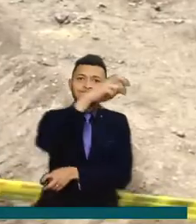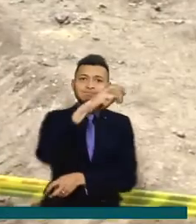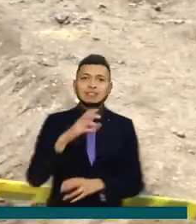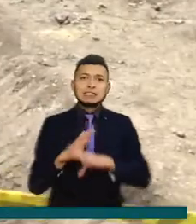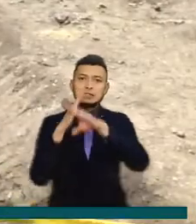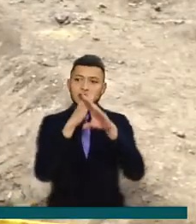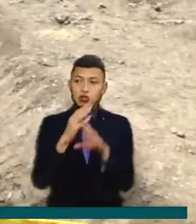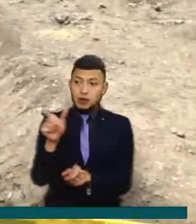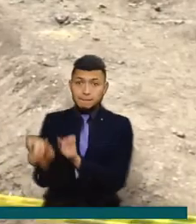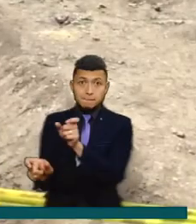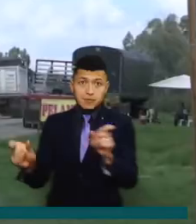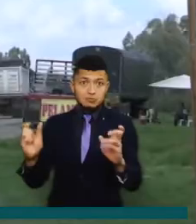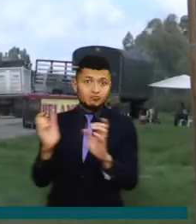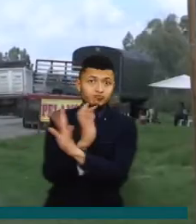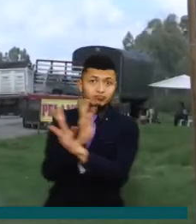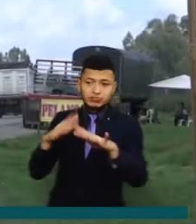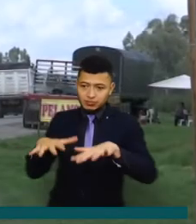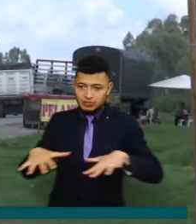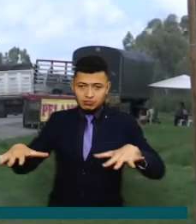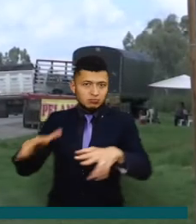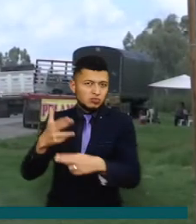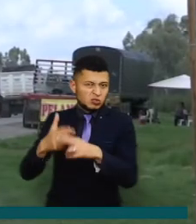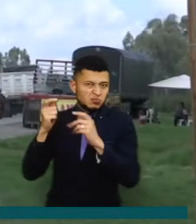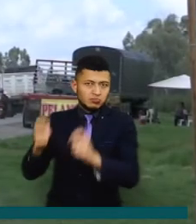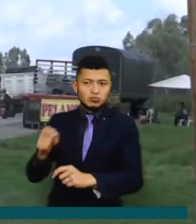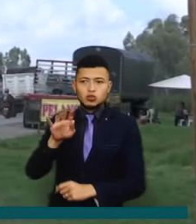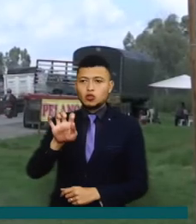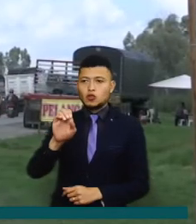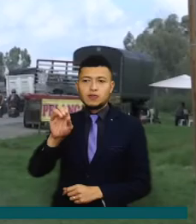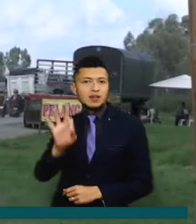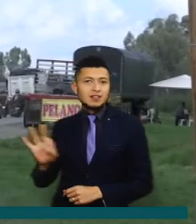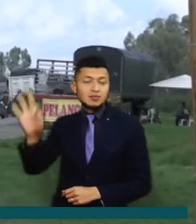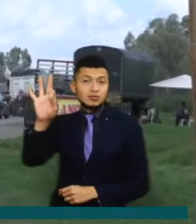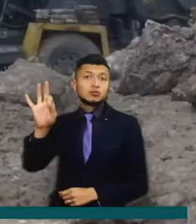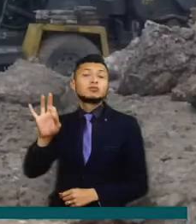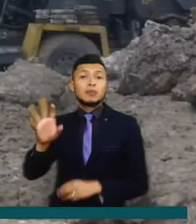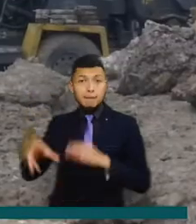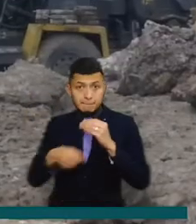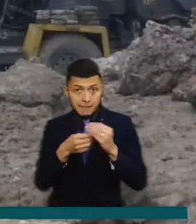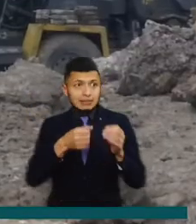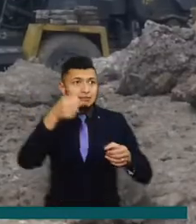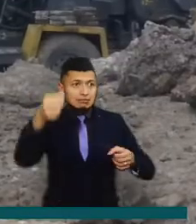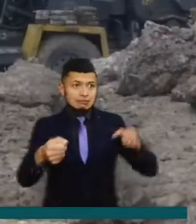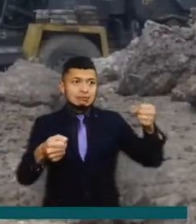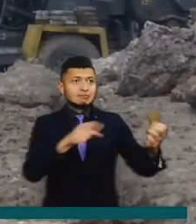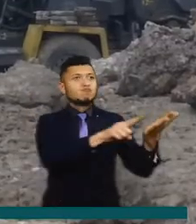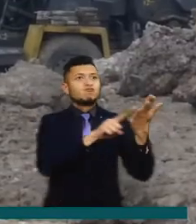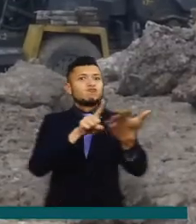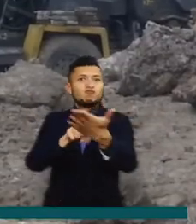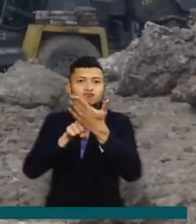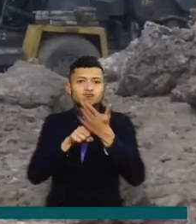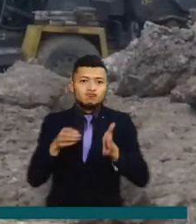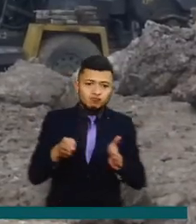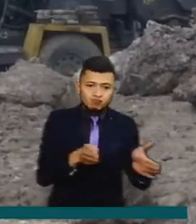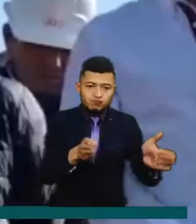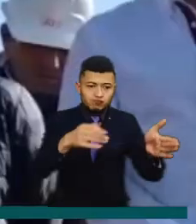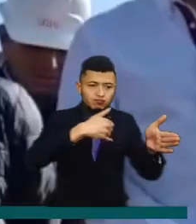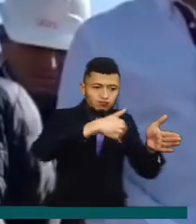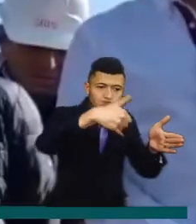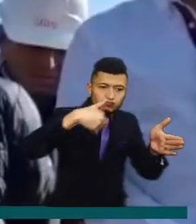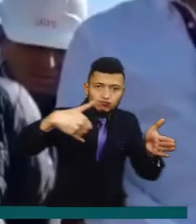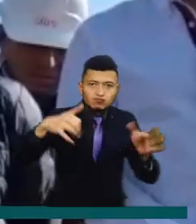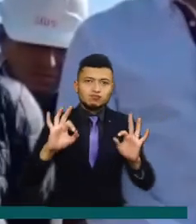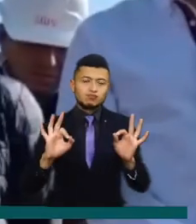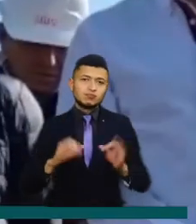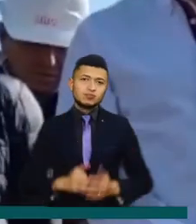de los peatones en el sector conocido como 90 grados. El proyecto también contempla la instalación de señalización y demarcación vial. con